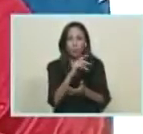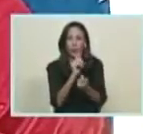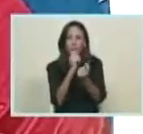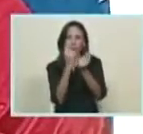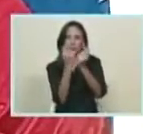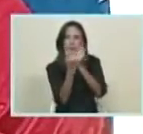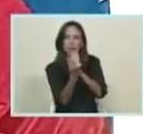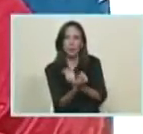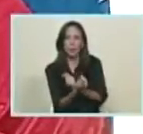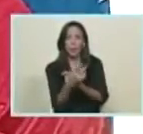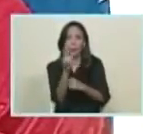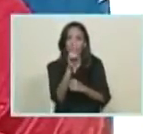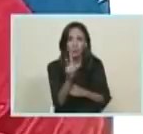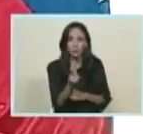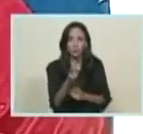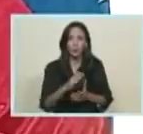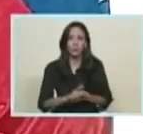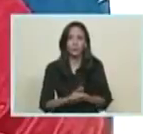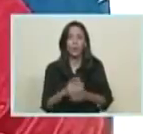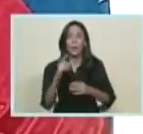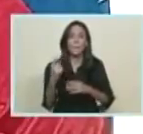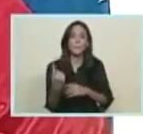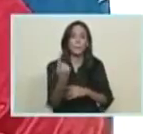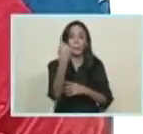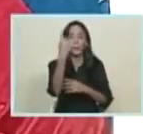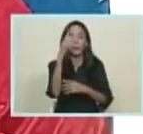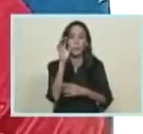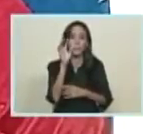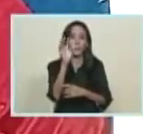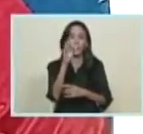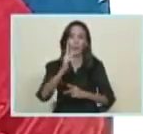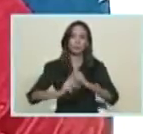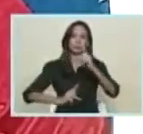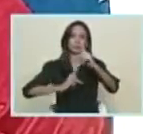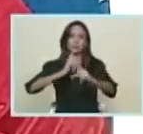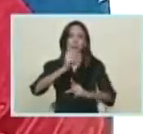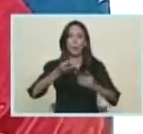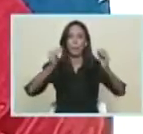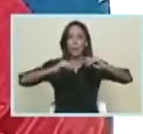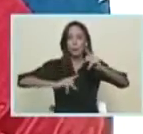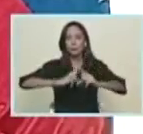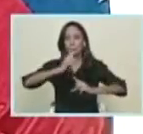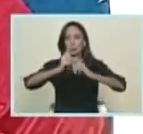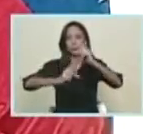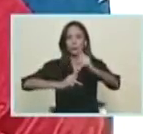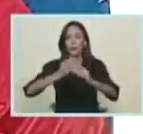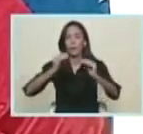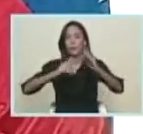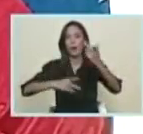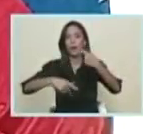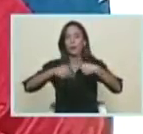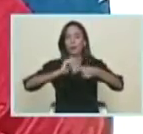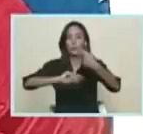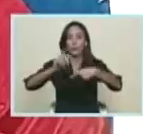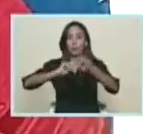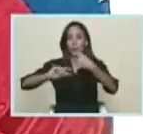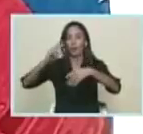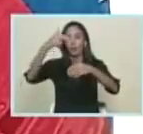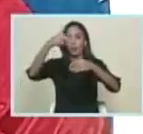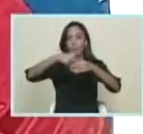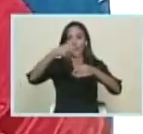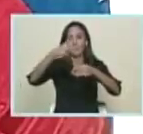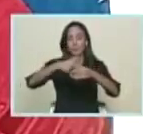convierten a Venezuela en el primer país productor y exportador